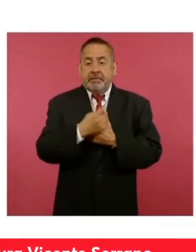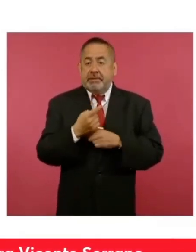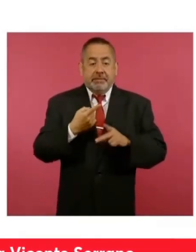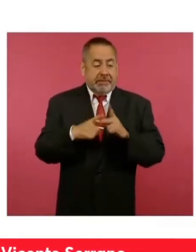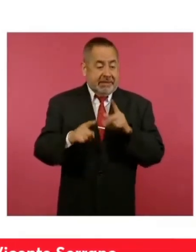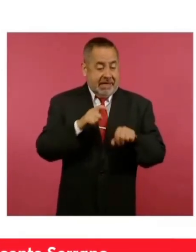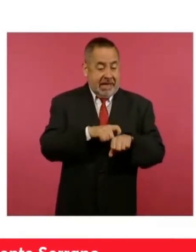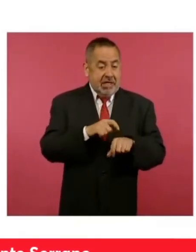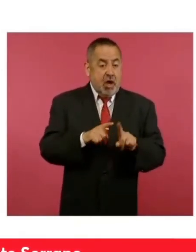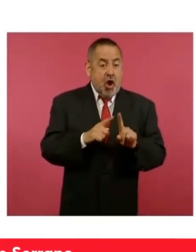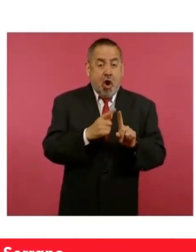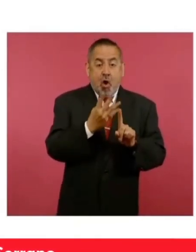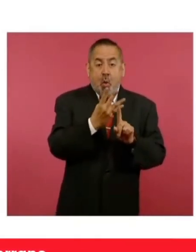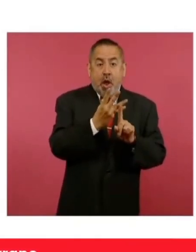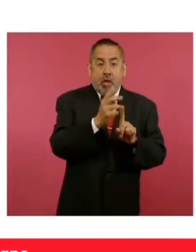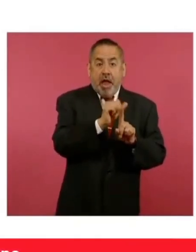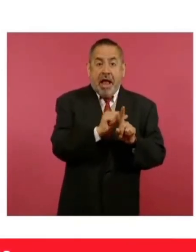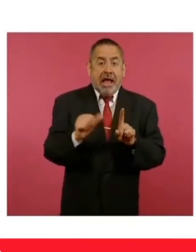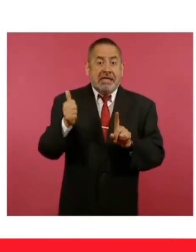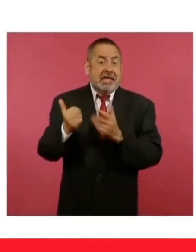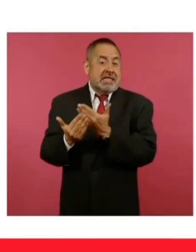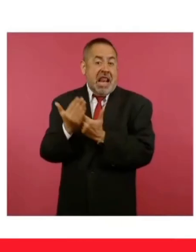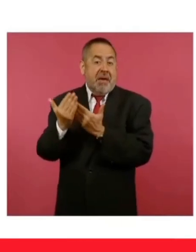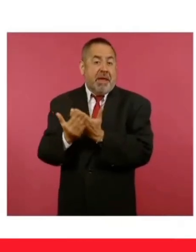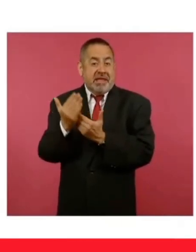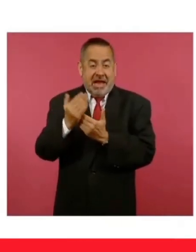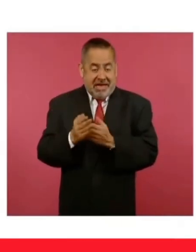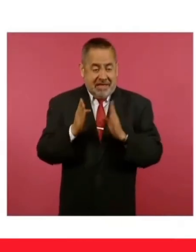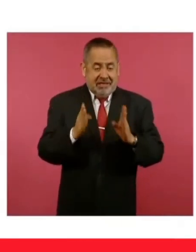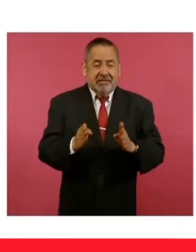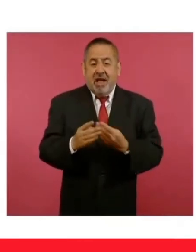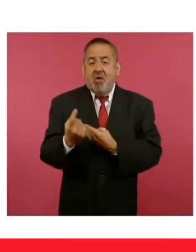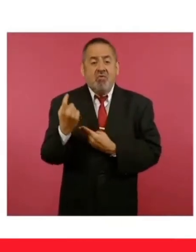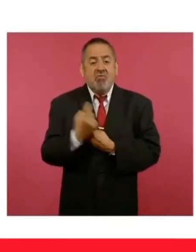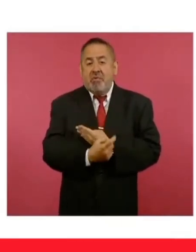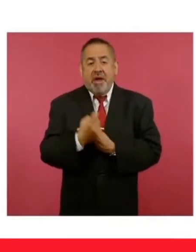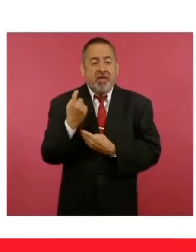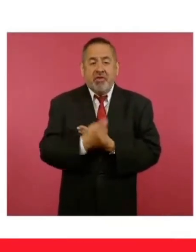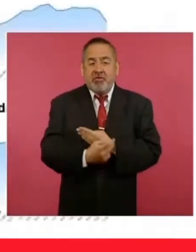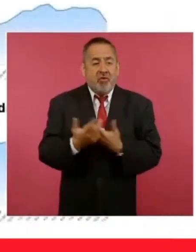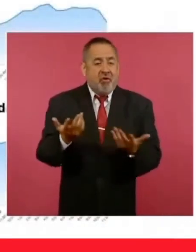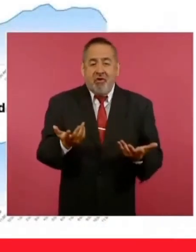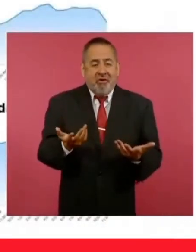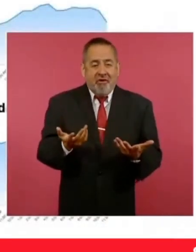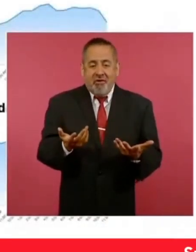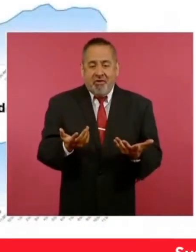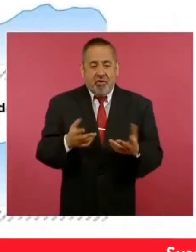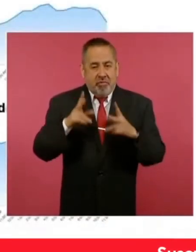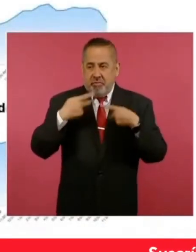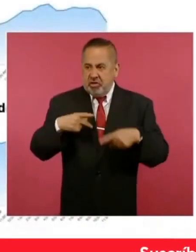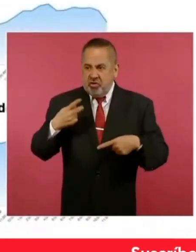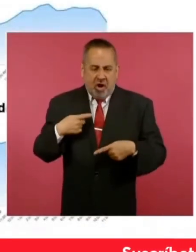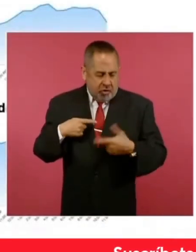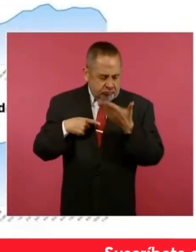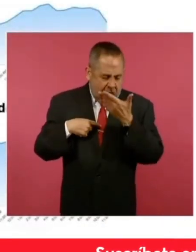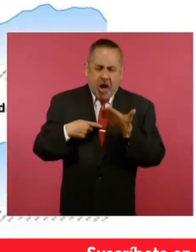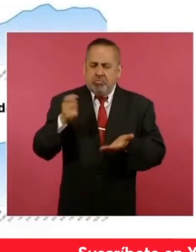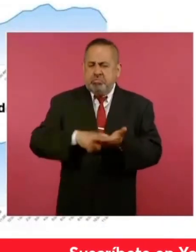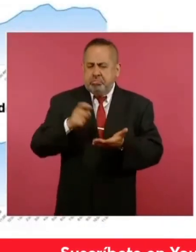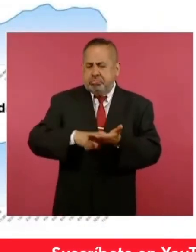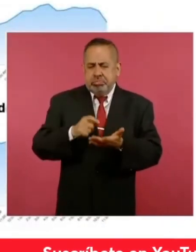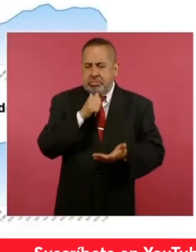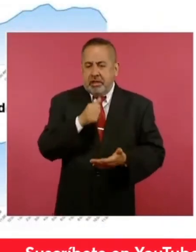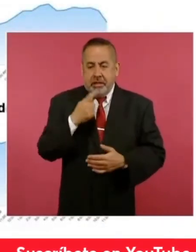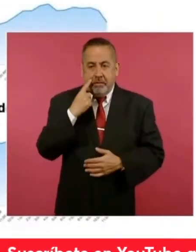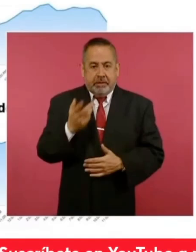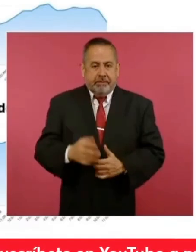las 4 y las 6 de la mañana. Son bots muy madrugadores, pero veamos cómo va subiendo entre